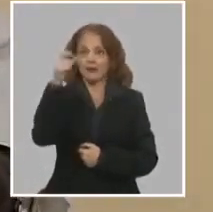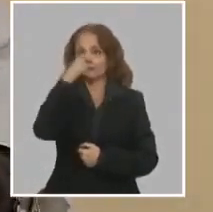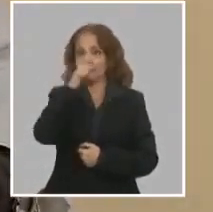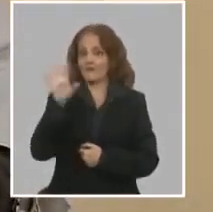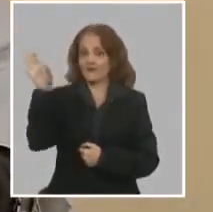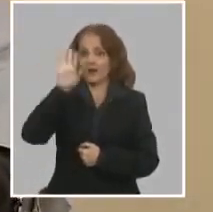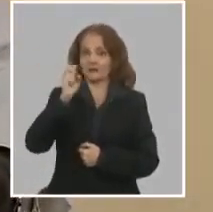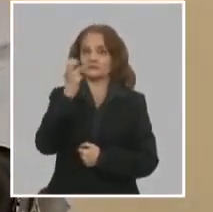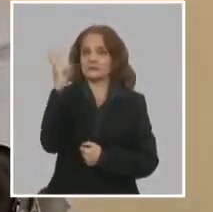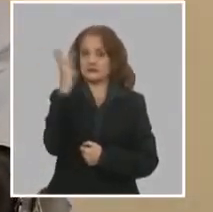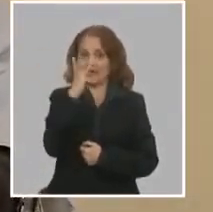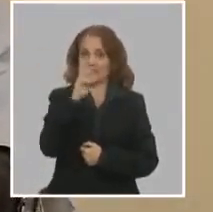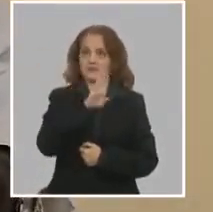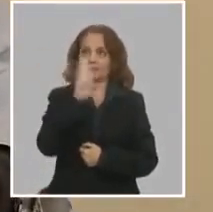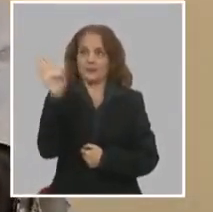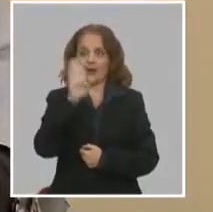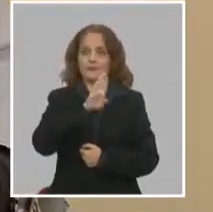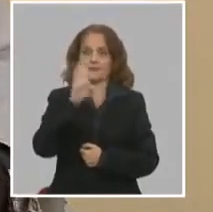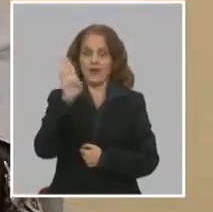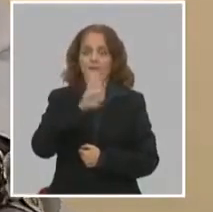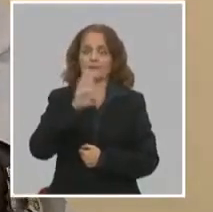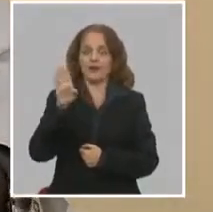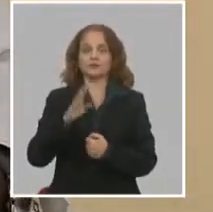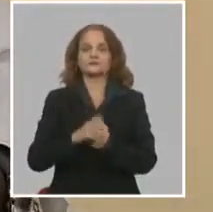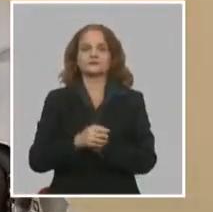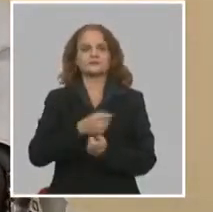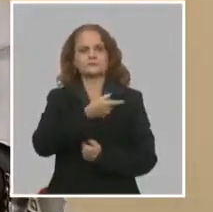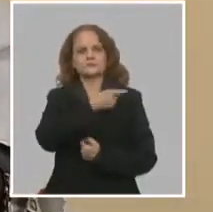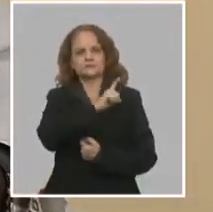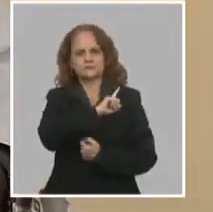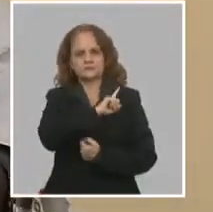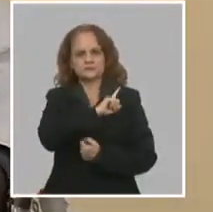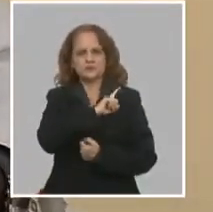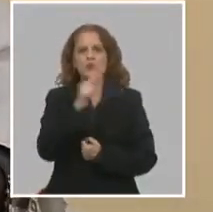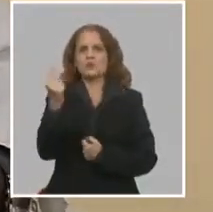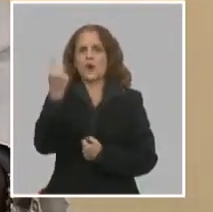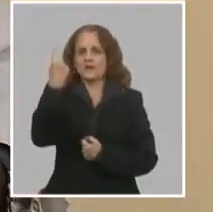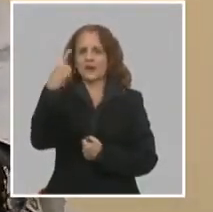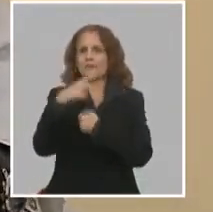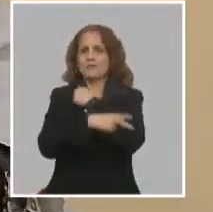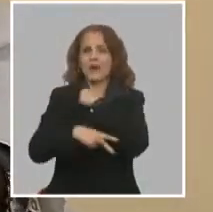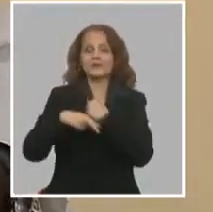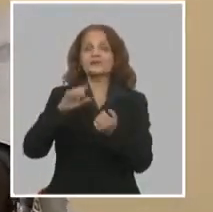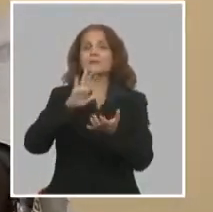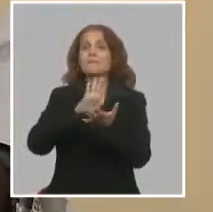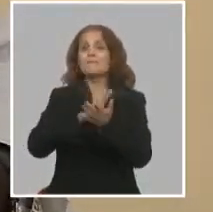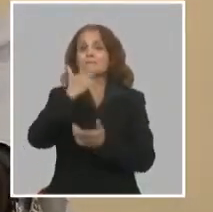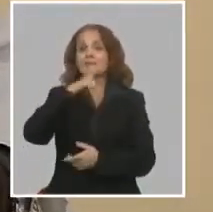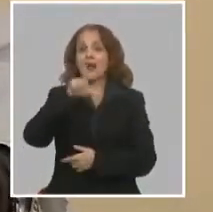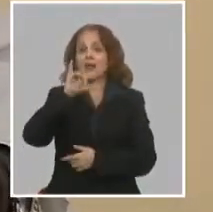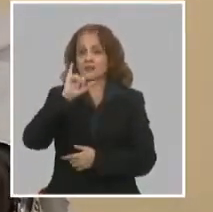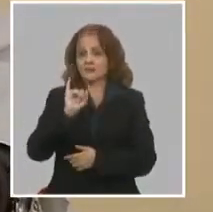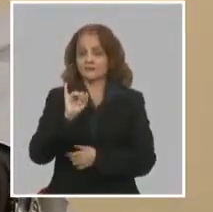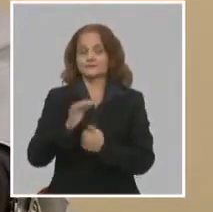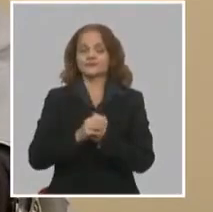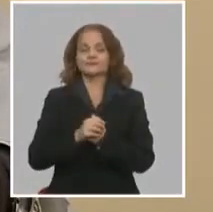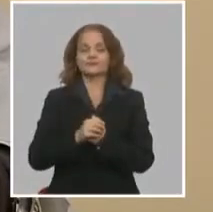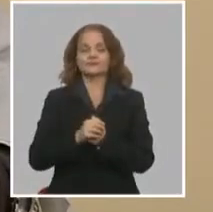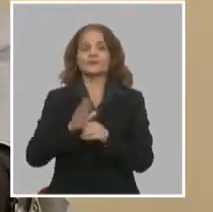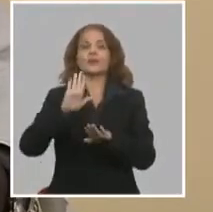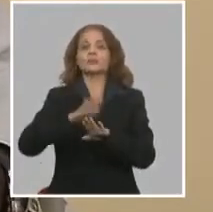anteriormente en el año 2003 hasta el 2006 en la República de Mali. Después, entre el 2009 y